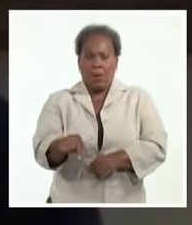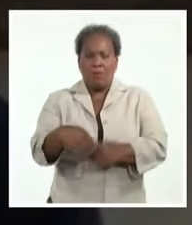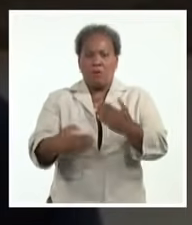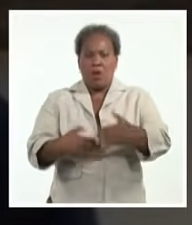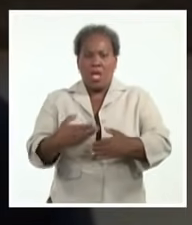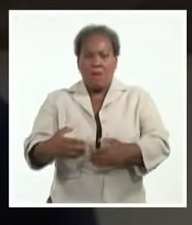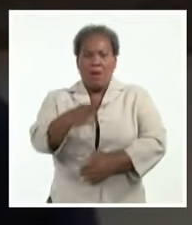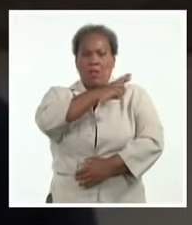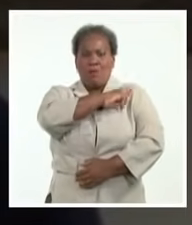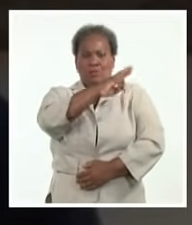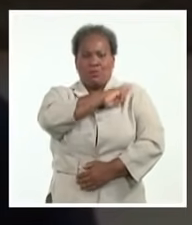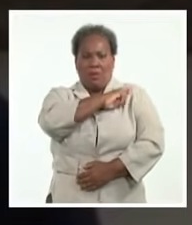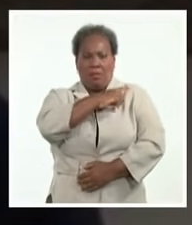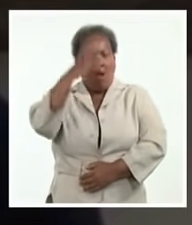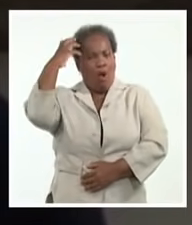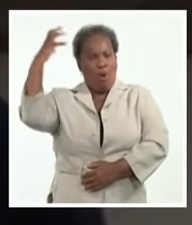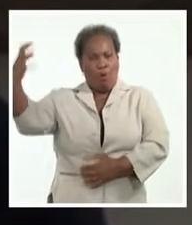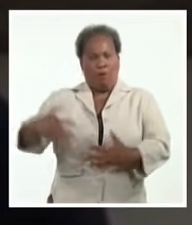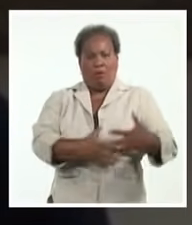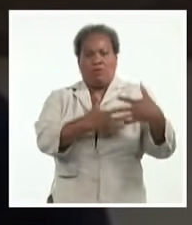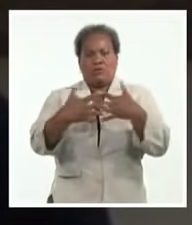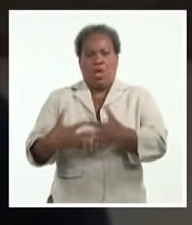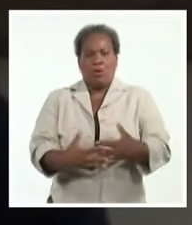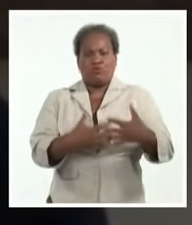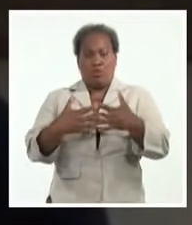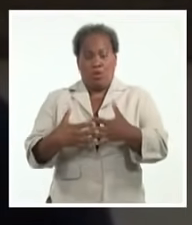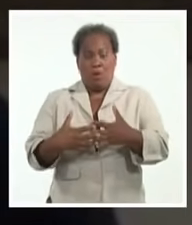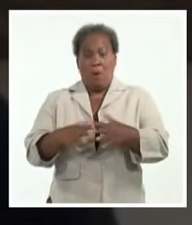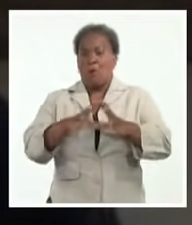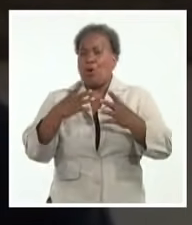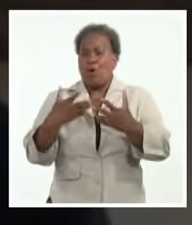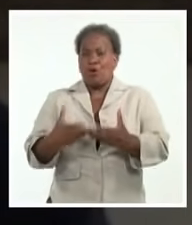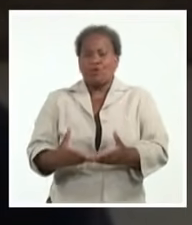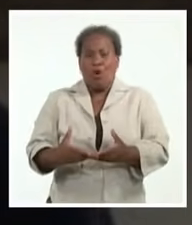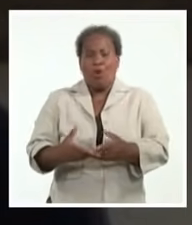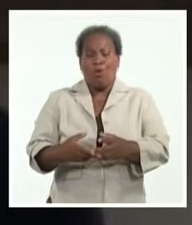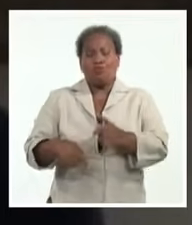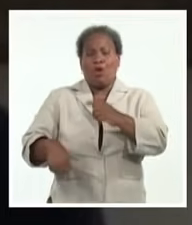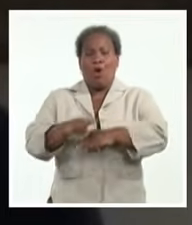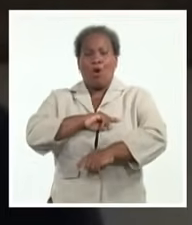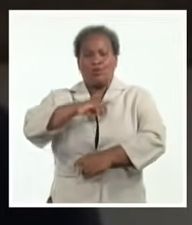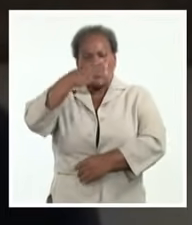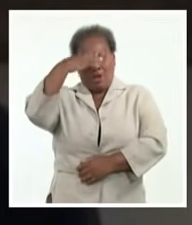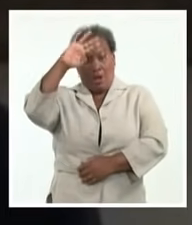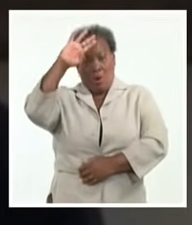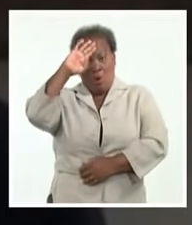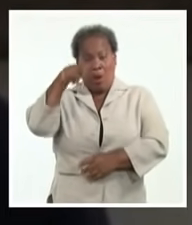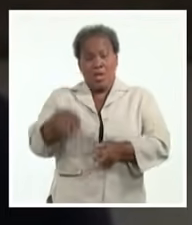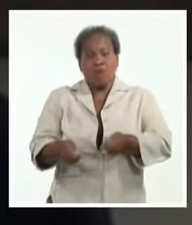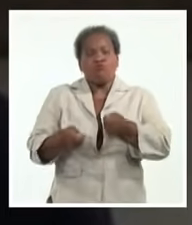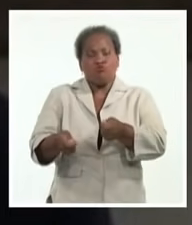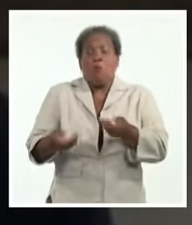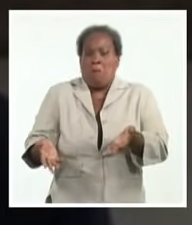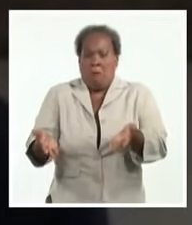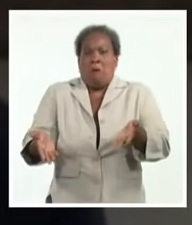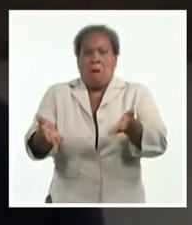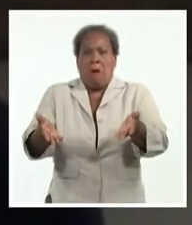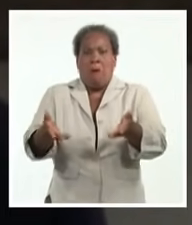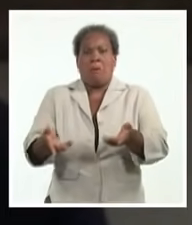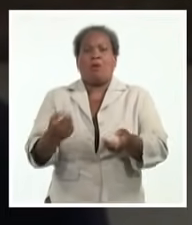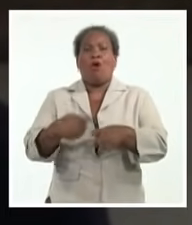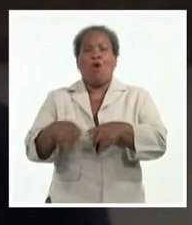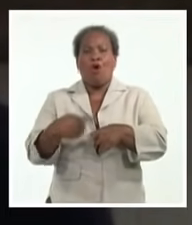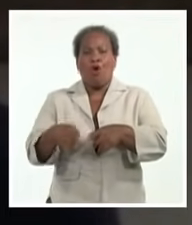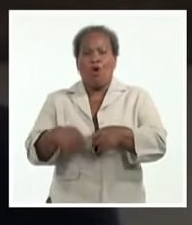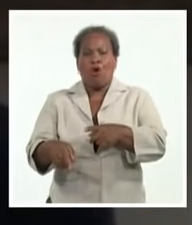gobierno de Estados Unidos, como es conocido, por la campaña contra Cuba que instiga y promueve este tipo de acción violenta